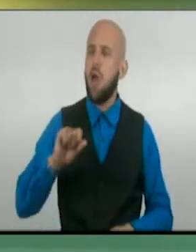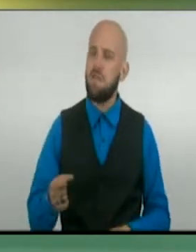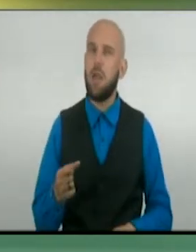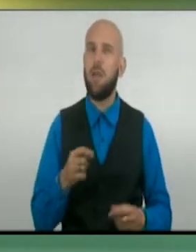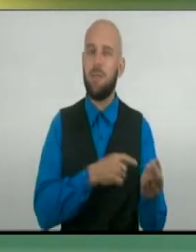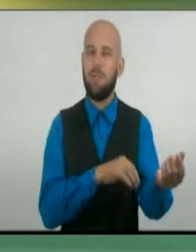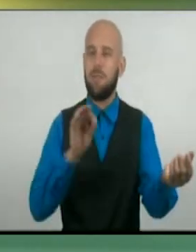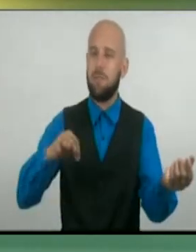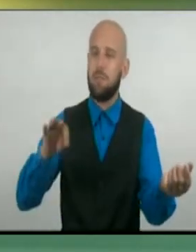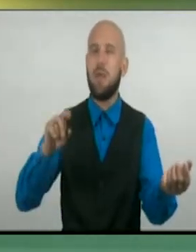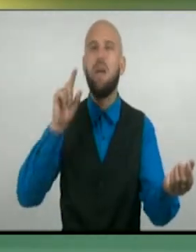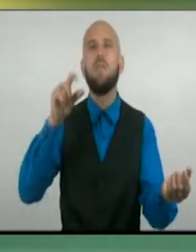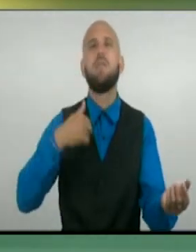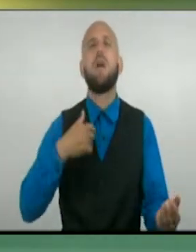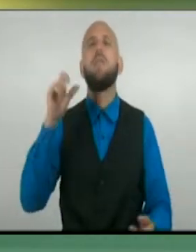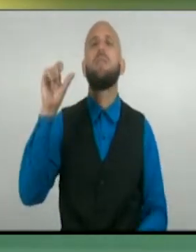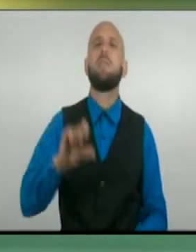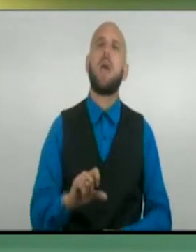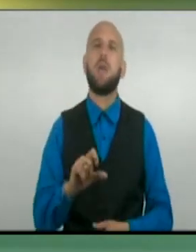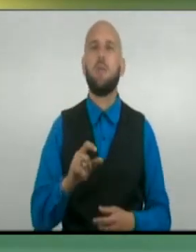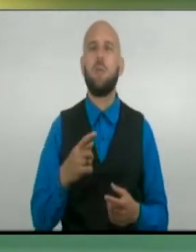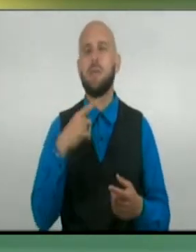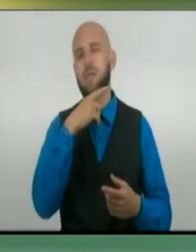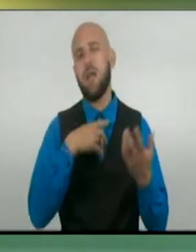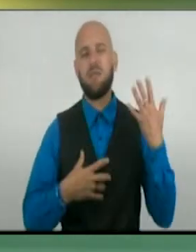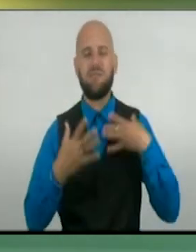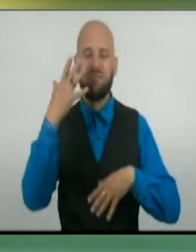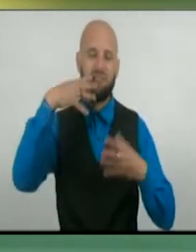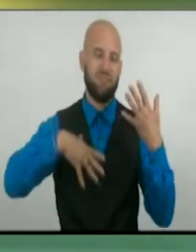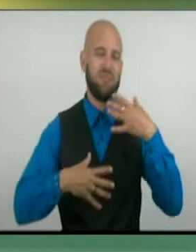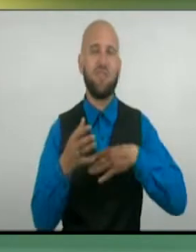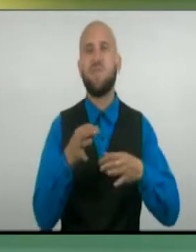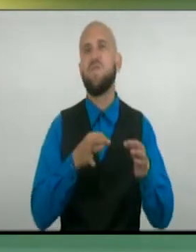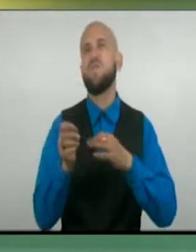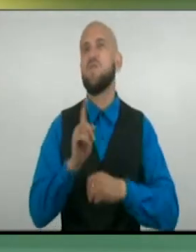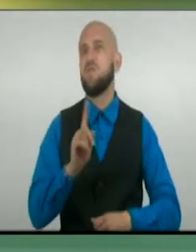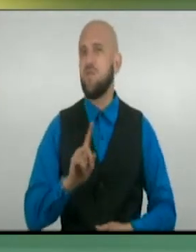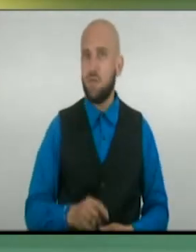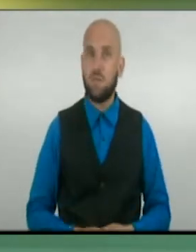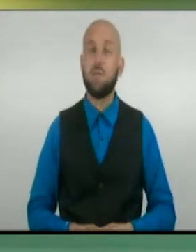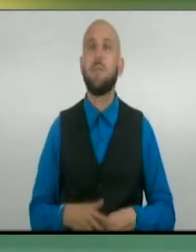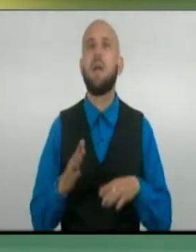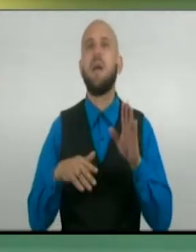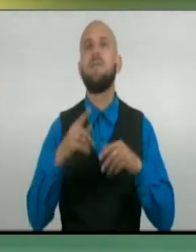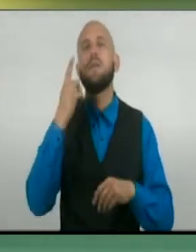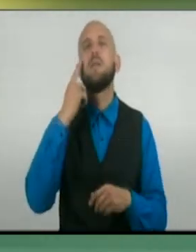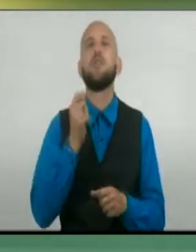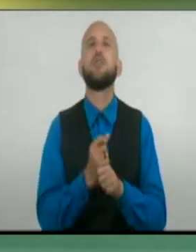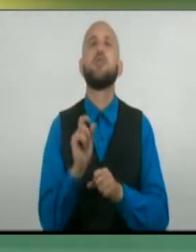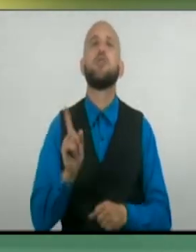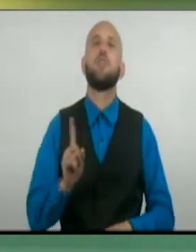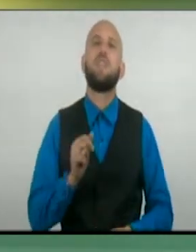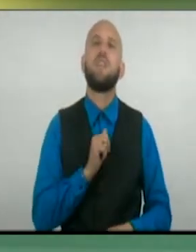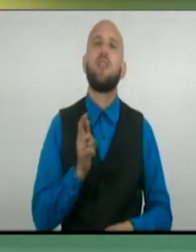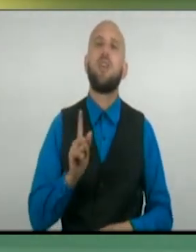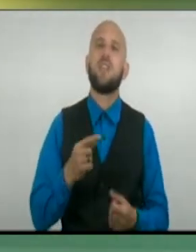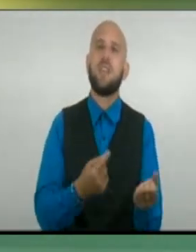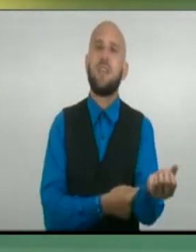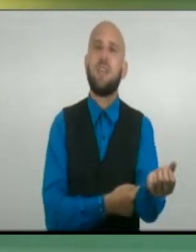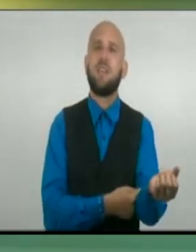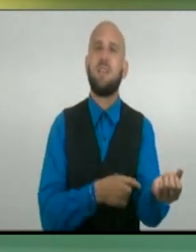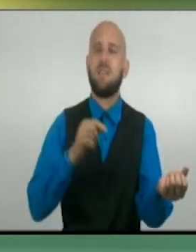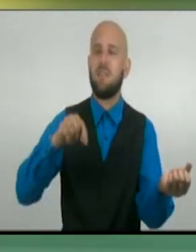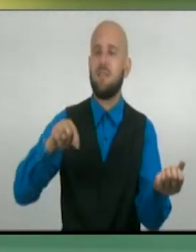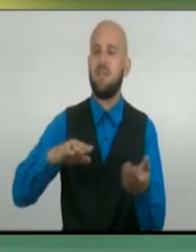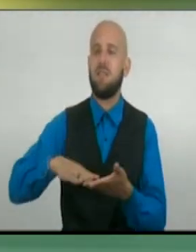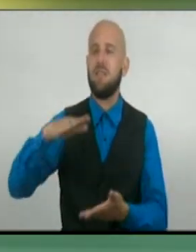que no lo hacen por rechazar a alguien a veces nos dicen no por no trabajar no no nosotros estamos en